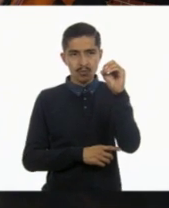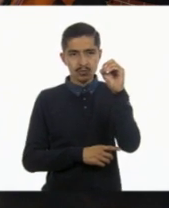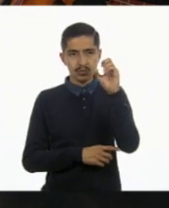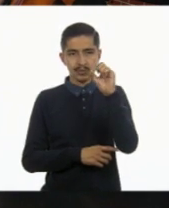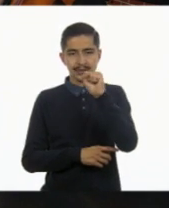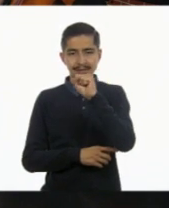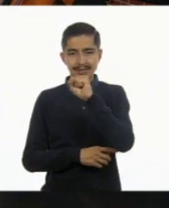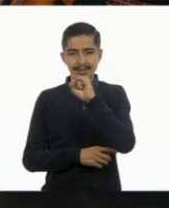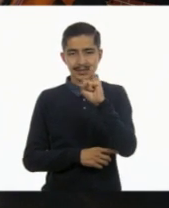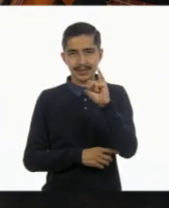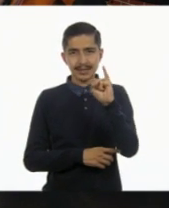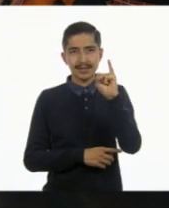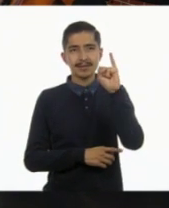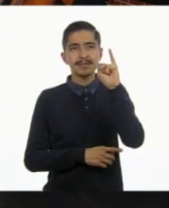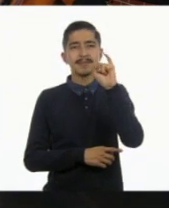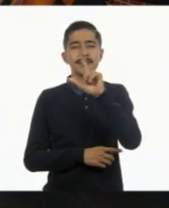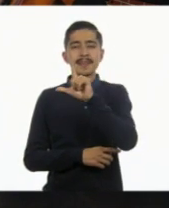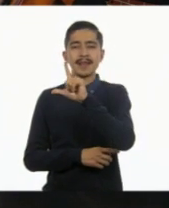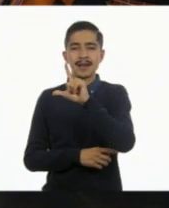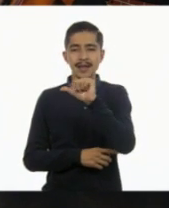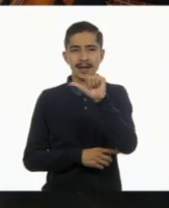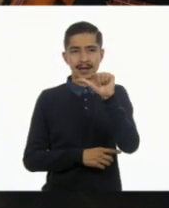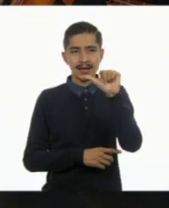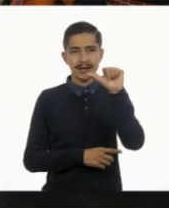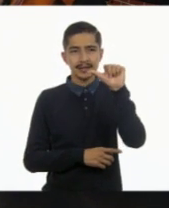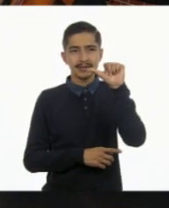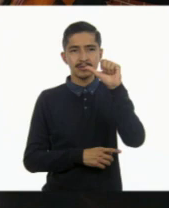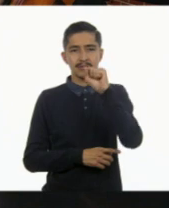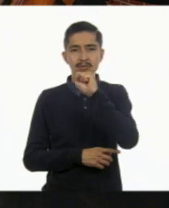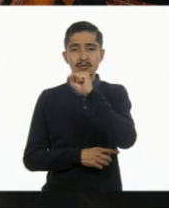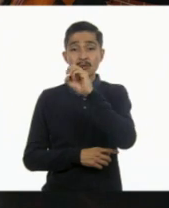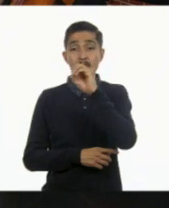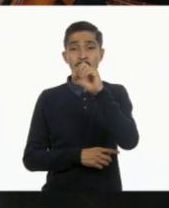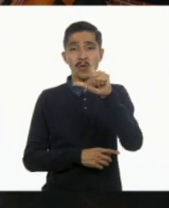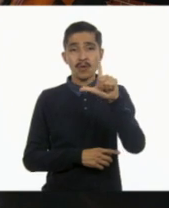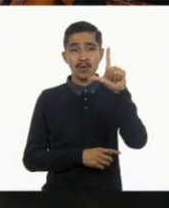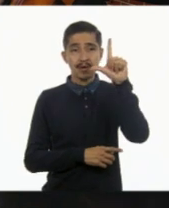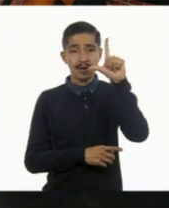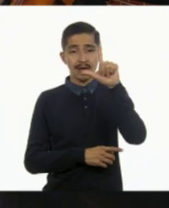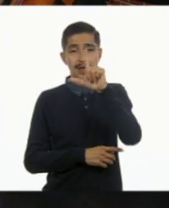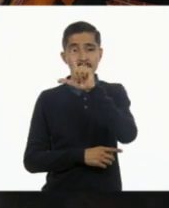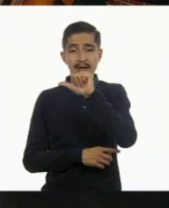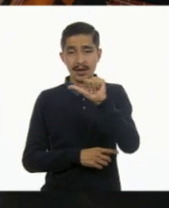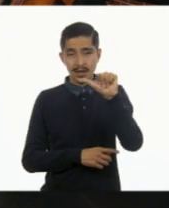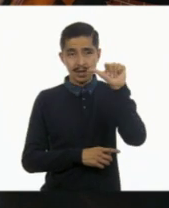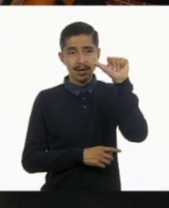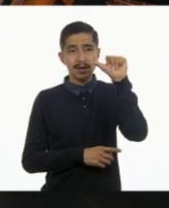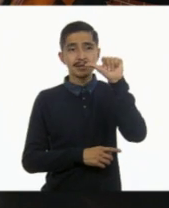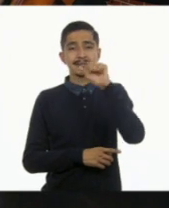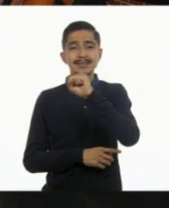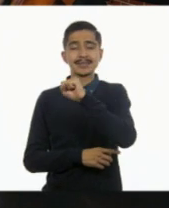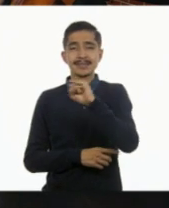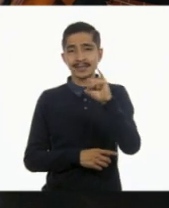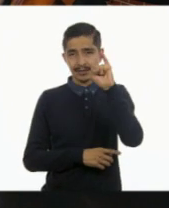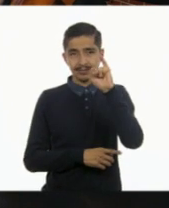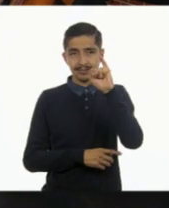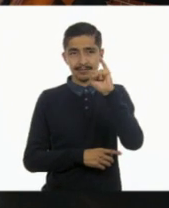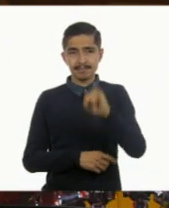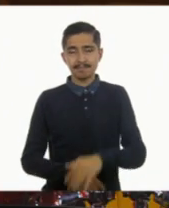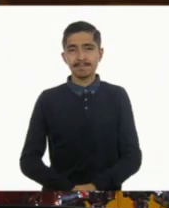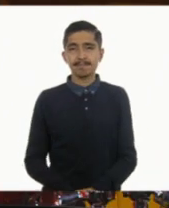do, si, la, sol, la,